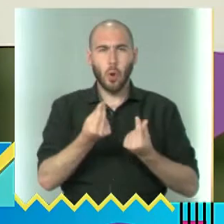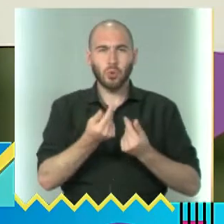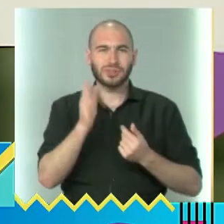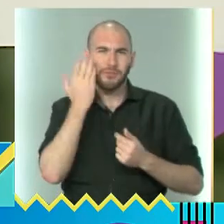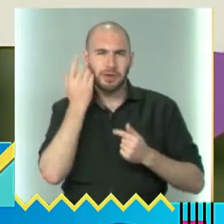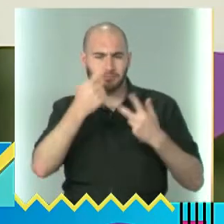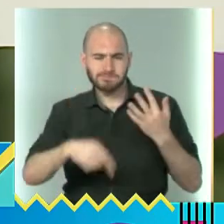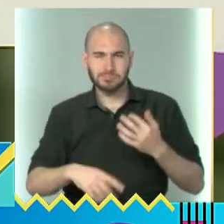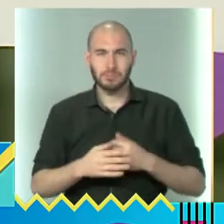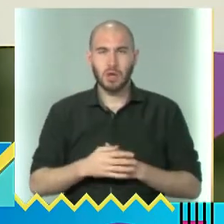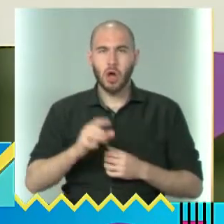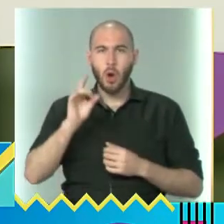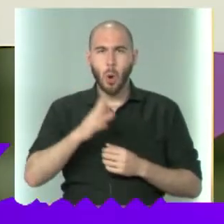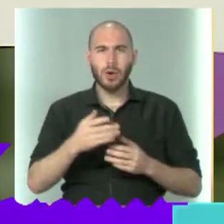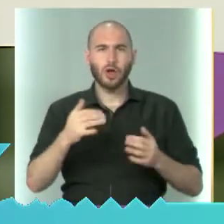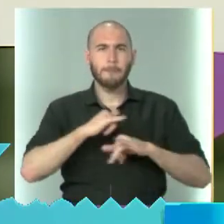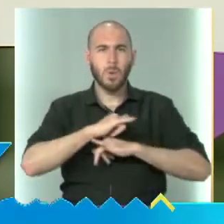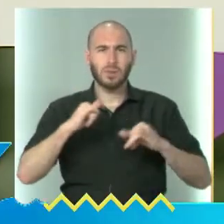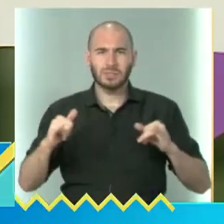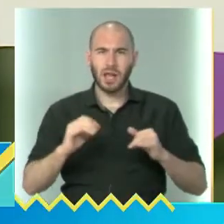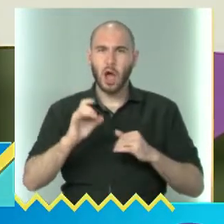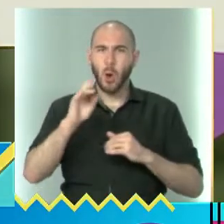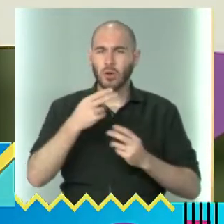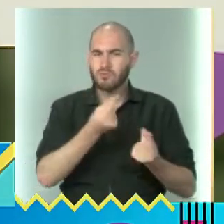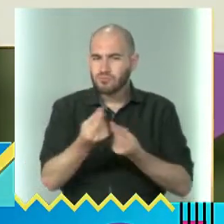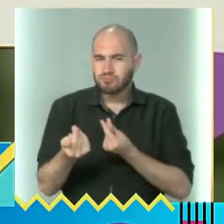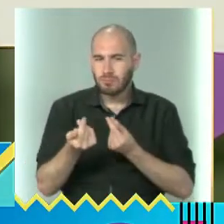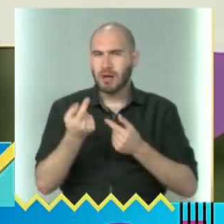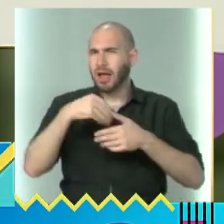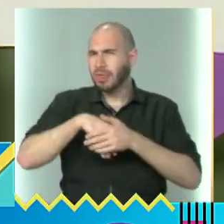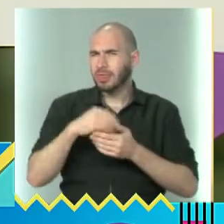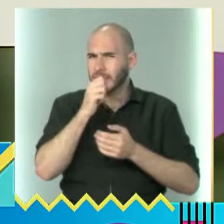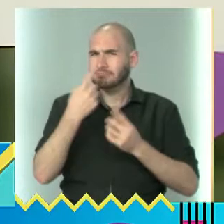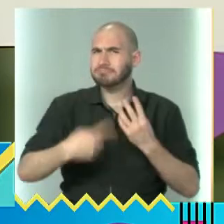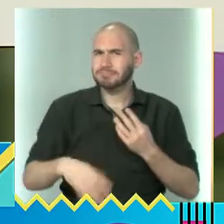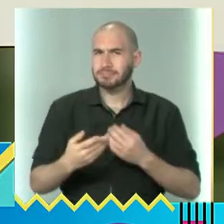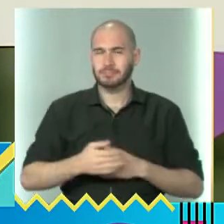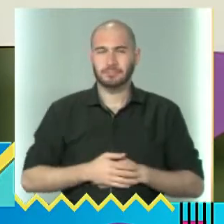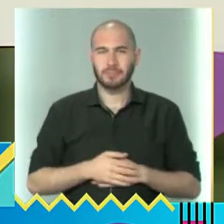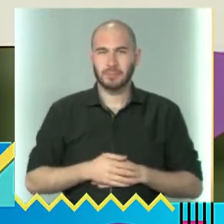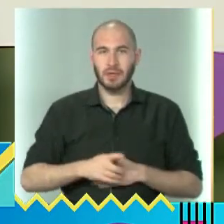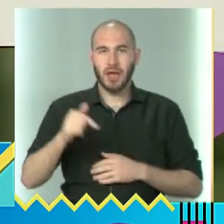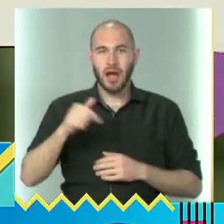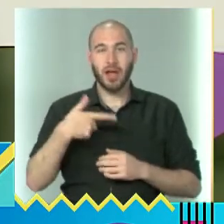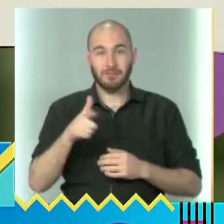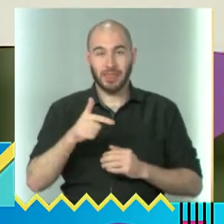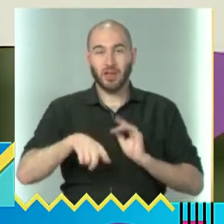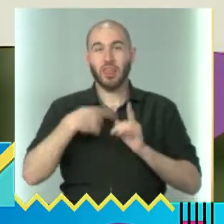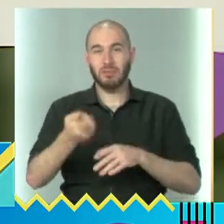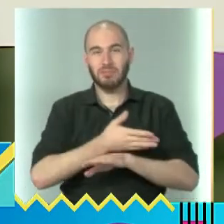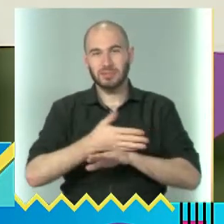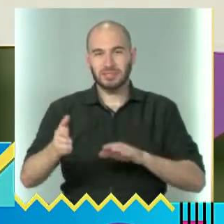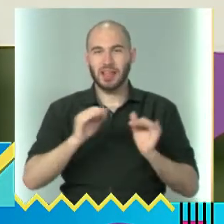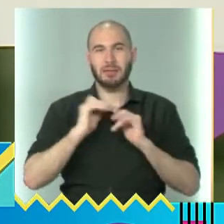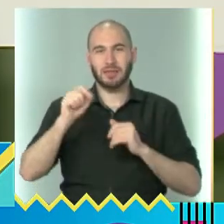estas redes sociales? ¿Simplemente es publicidad? ¿Simplemente es consumo? ¿Qué hay por detrás de todas estas plataformas? Vamos al clip y enseguida comenzamos con